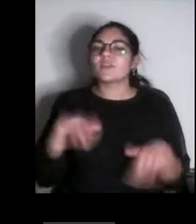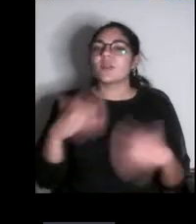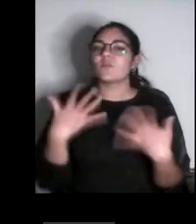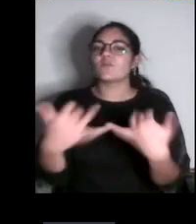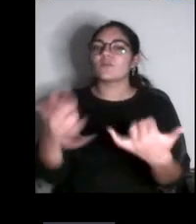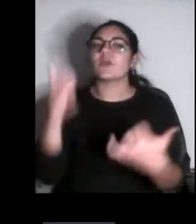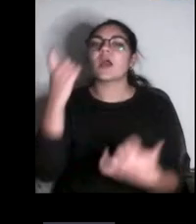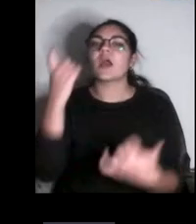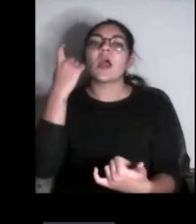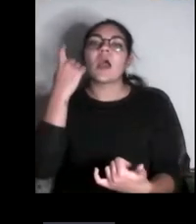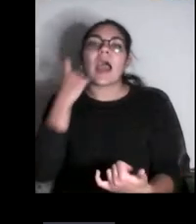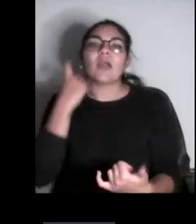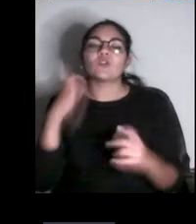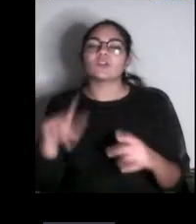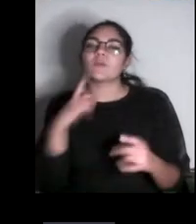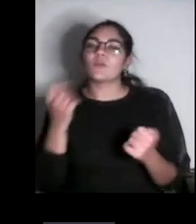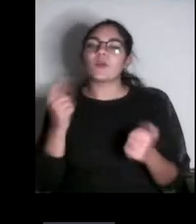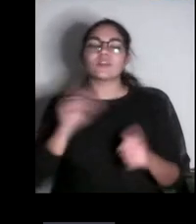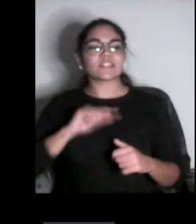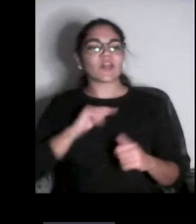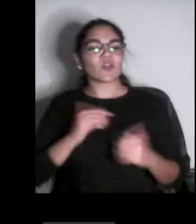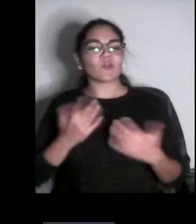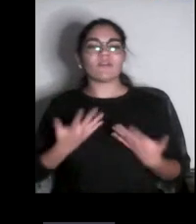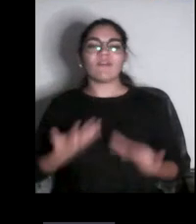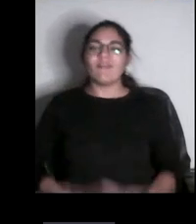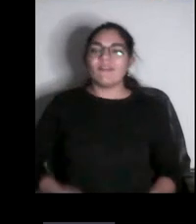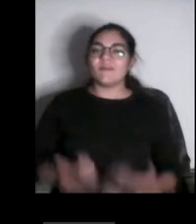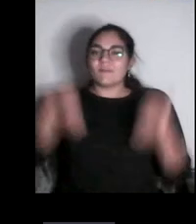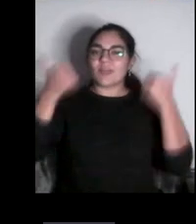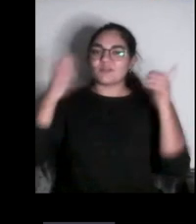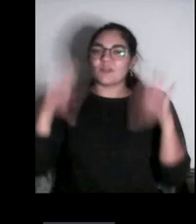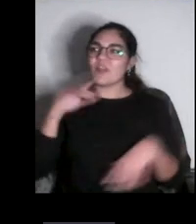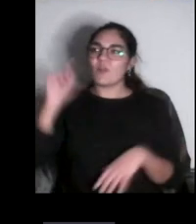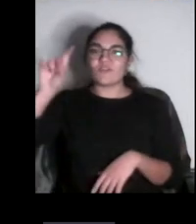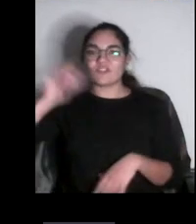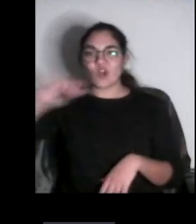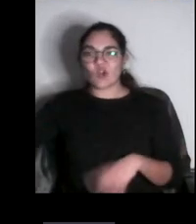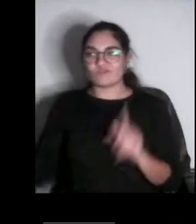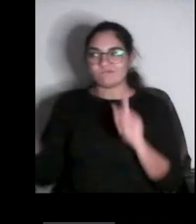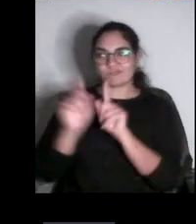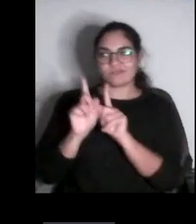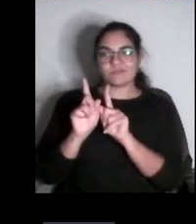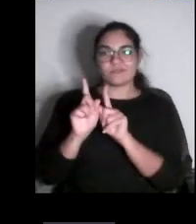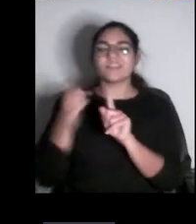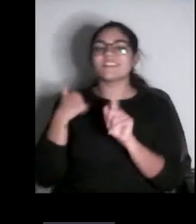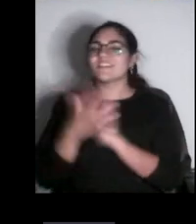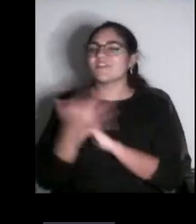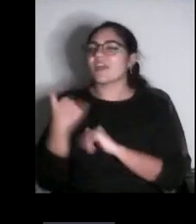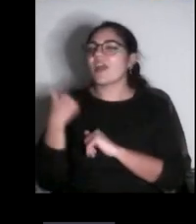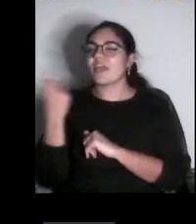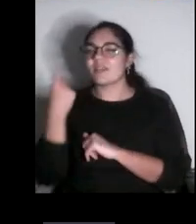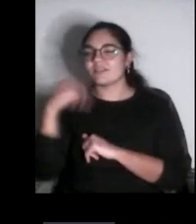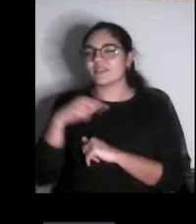que es una demostración de que efectivamente este tipo de prácticas de observar las clases de los compañeros,